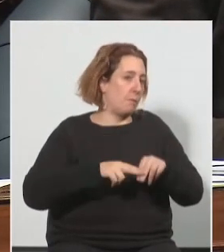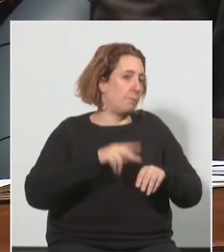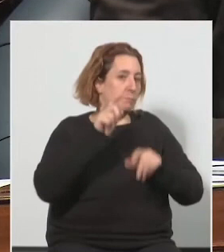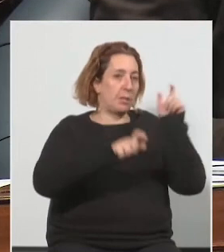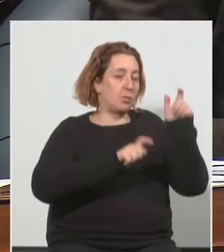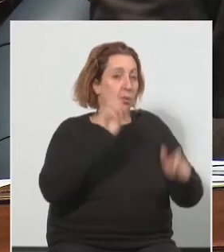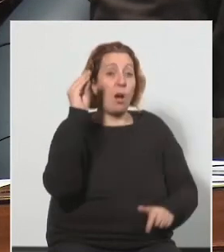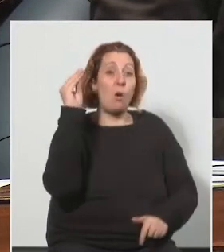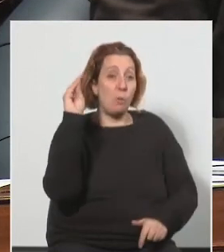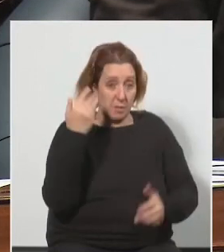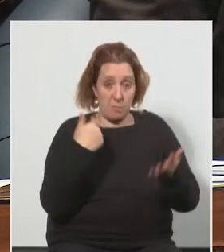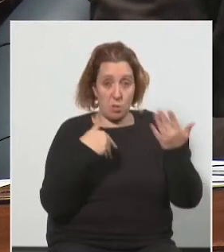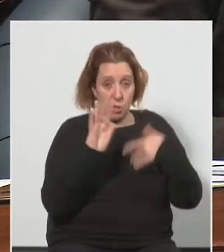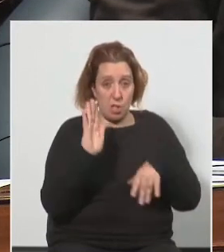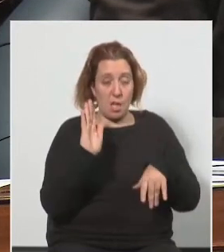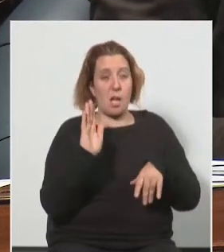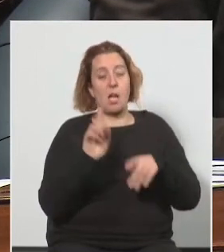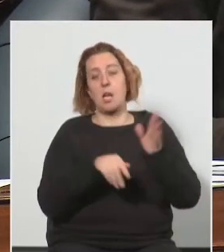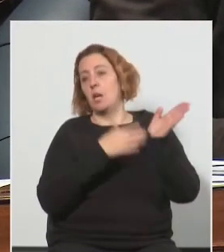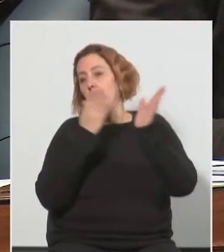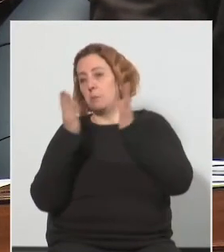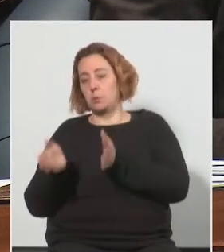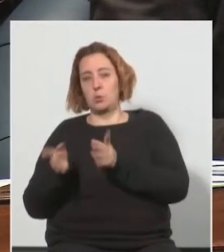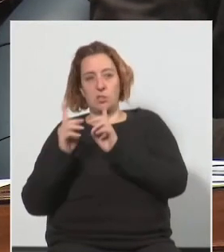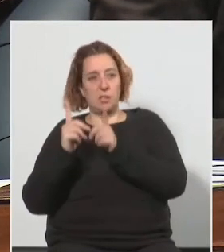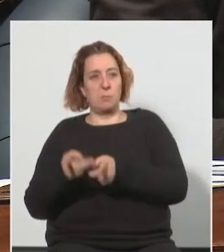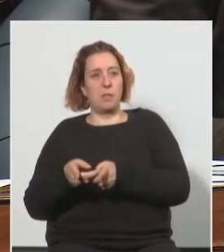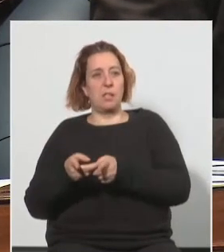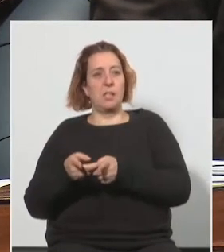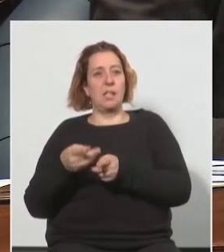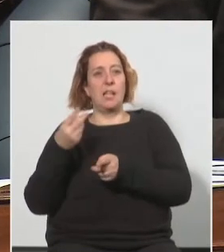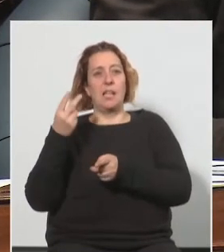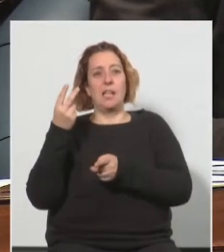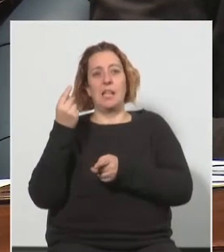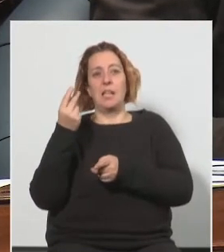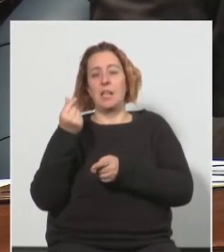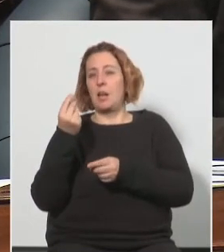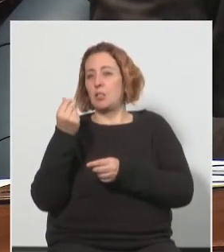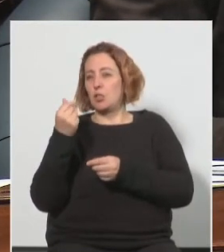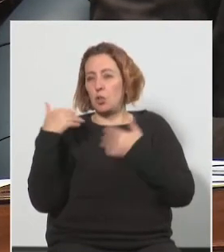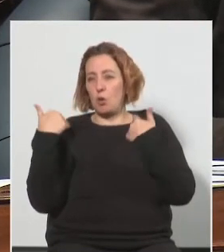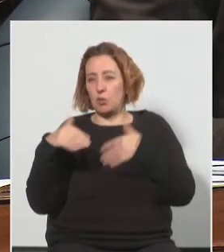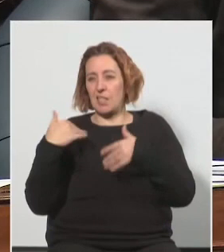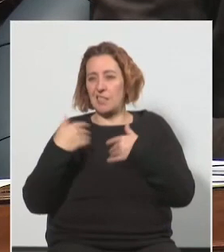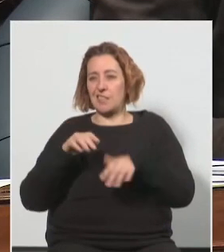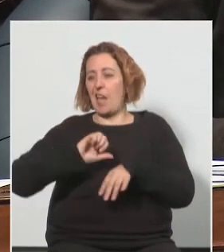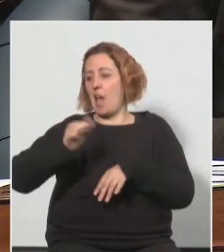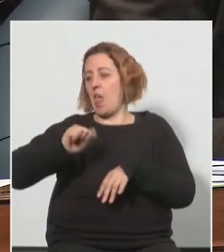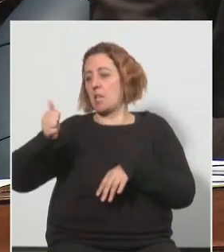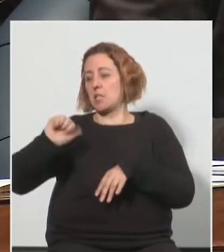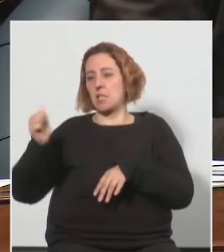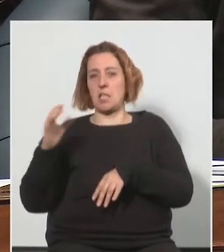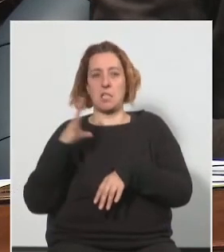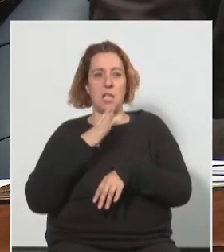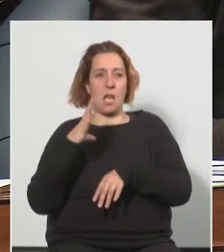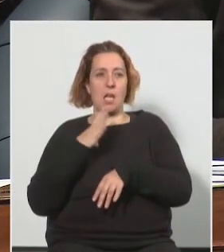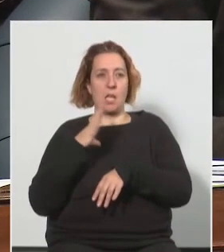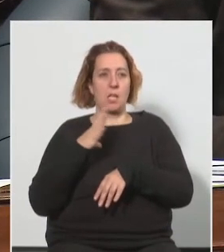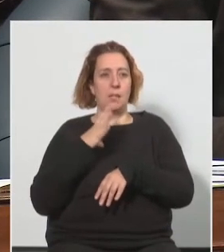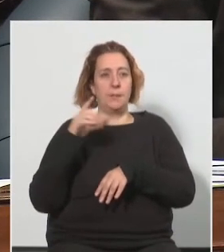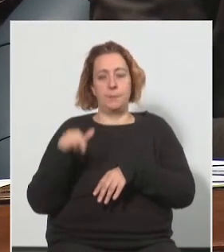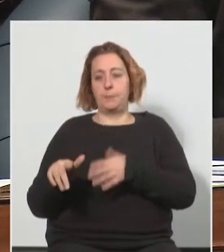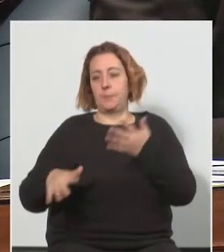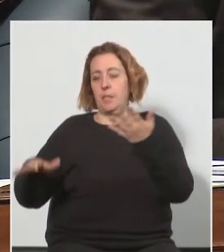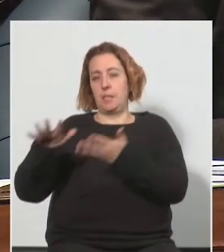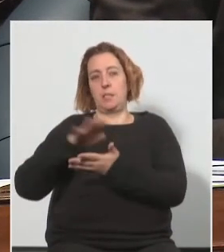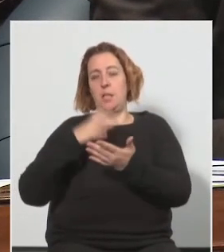jóvenes sobre todo. Y por otro, el destino de las cuantiosas ganancias que se obtiene en